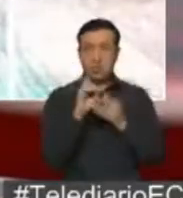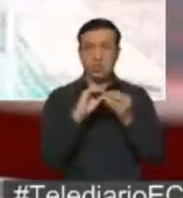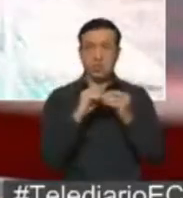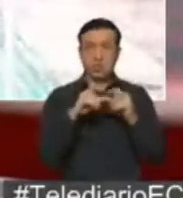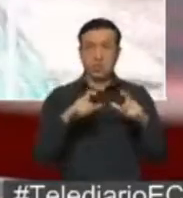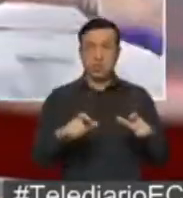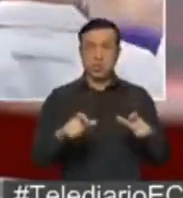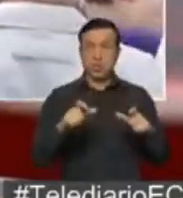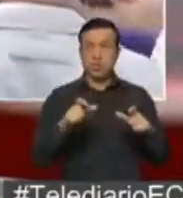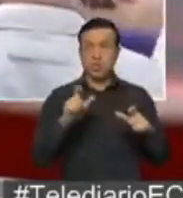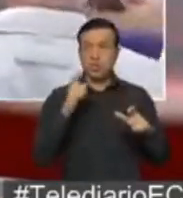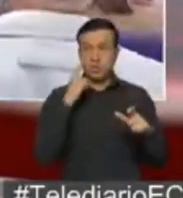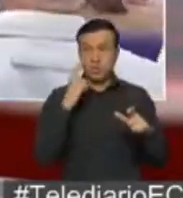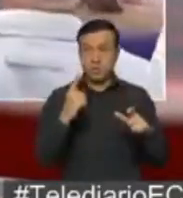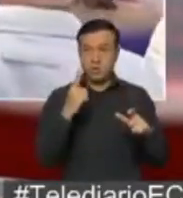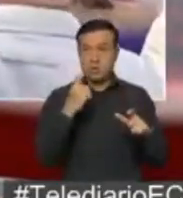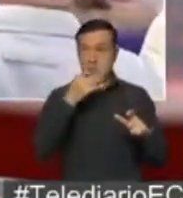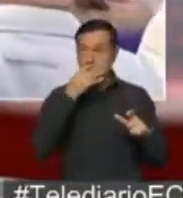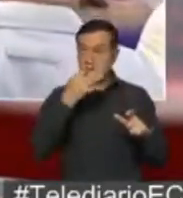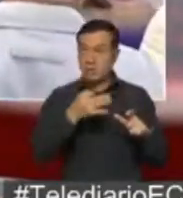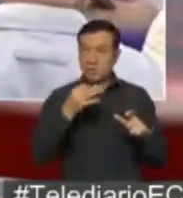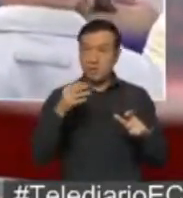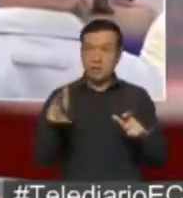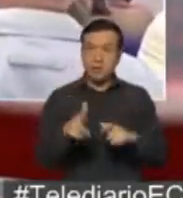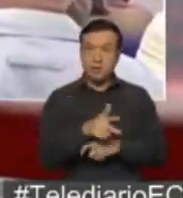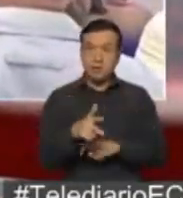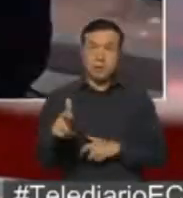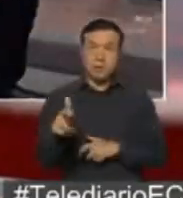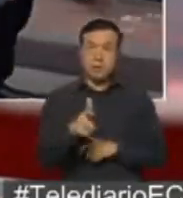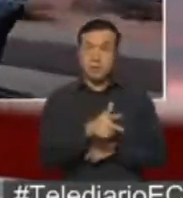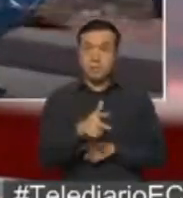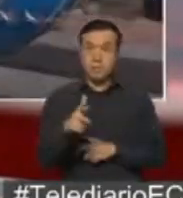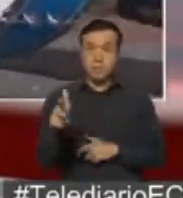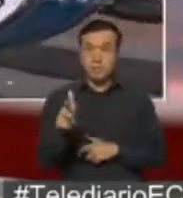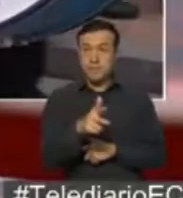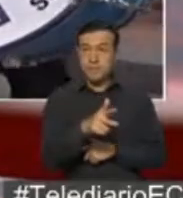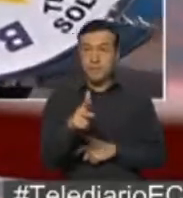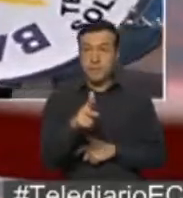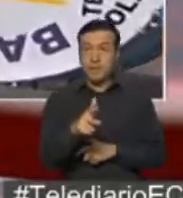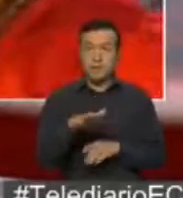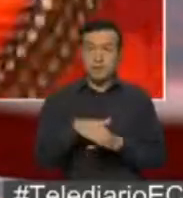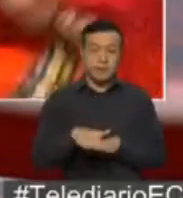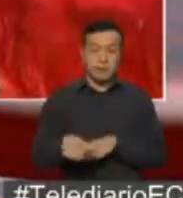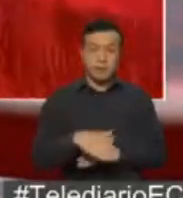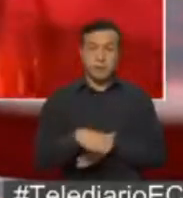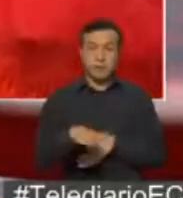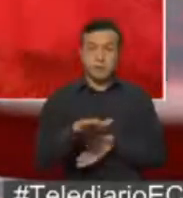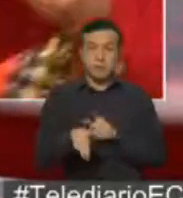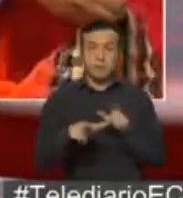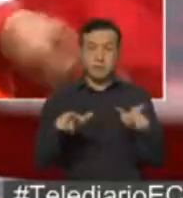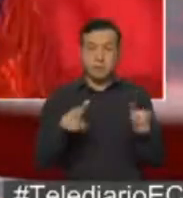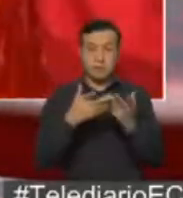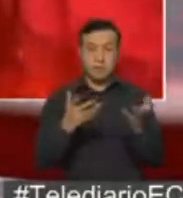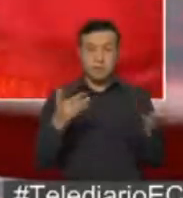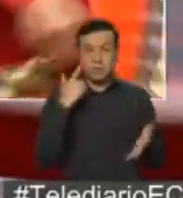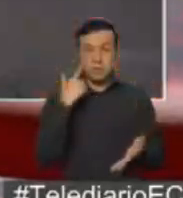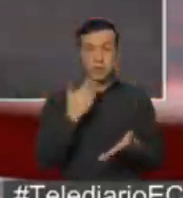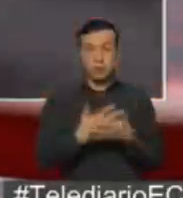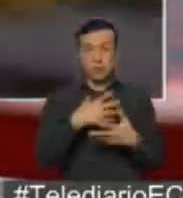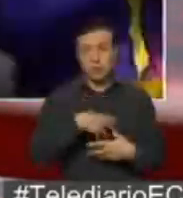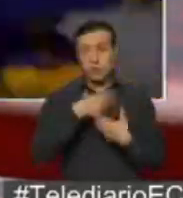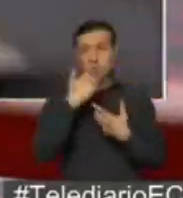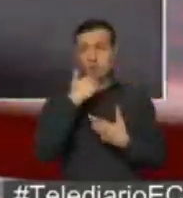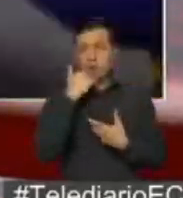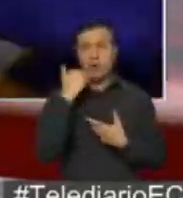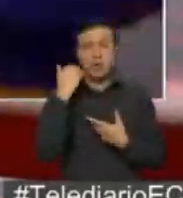del vehículo y puede ver en tiempo real el circuito, la ruta, y los ciudadanos pueden presentar sus quejas si es que